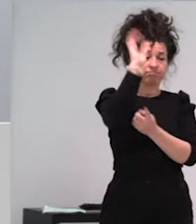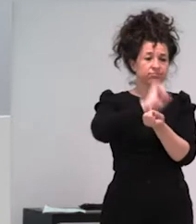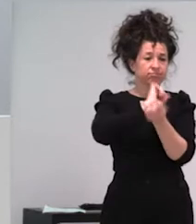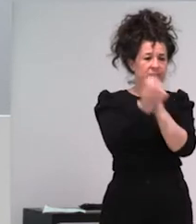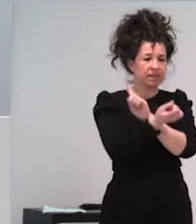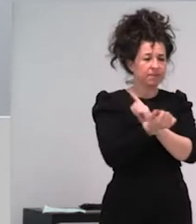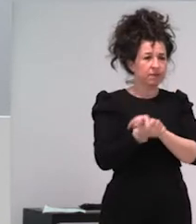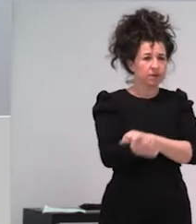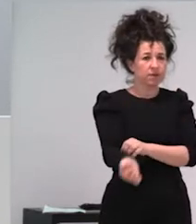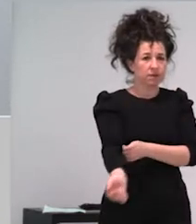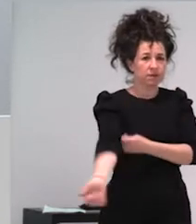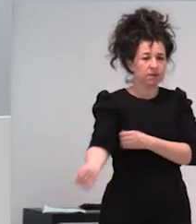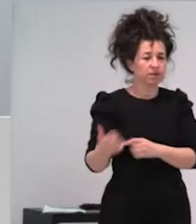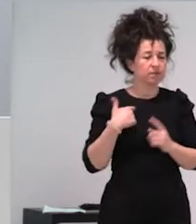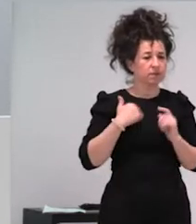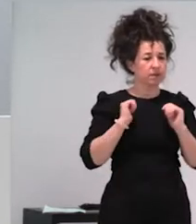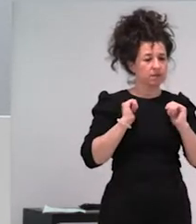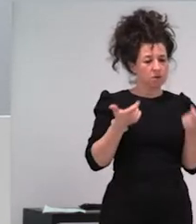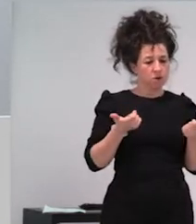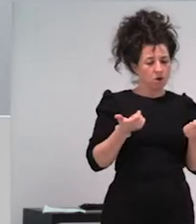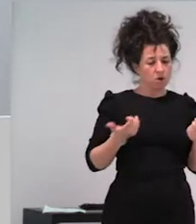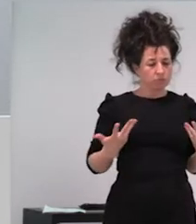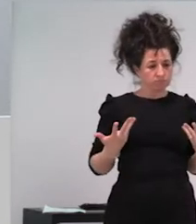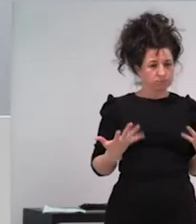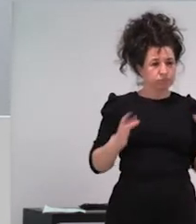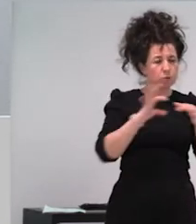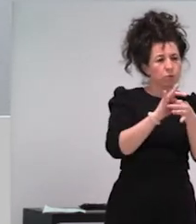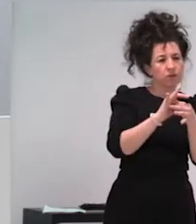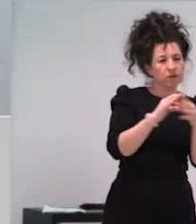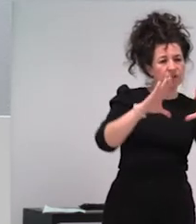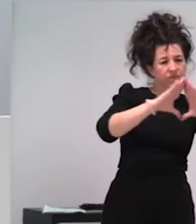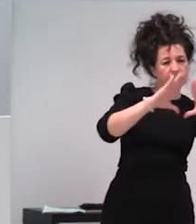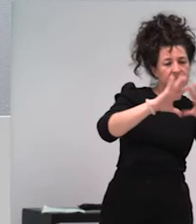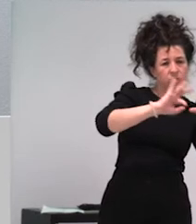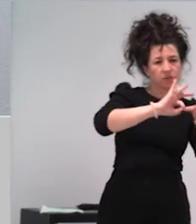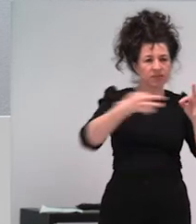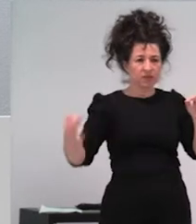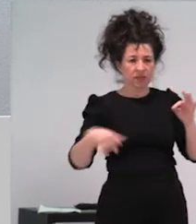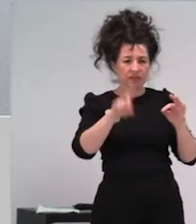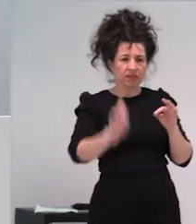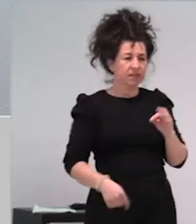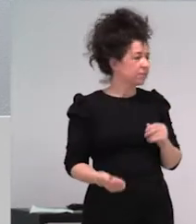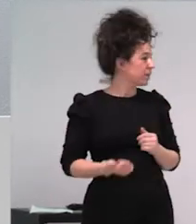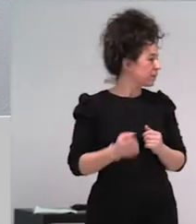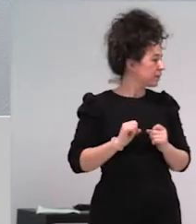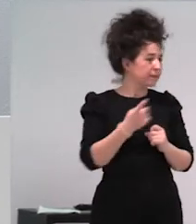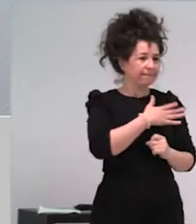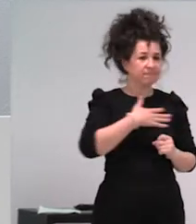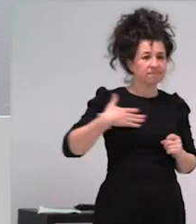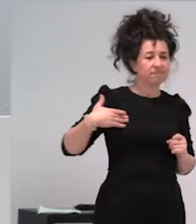harremanduko dugu feminismoarekin eta intersekzionalitatearekin. Ordan hori, lehen da bizi eskerrak eman